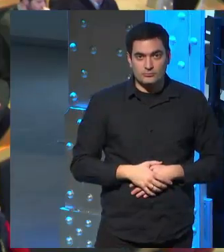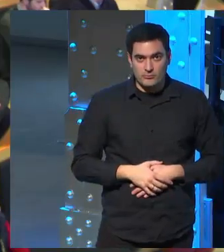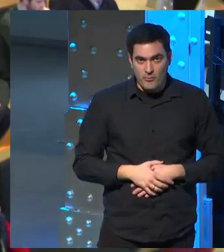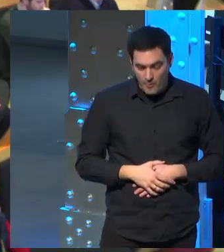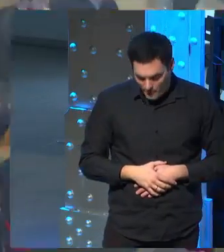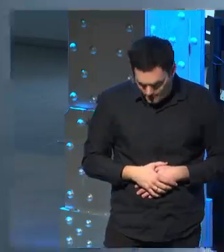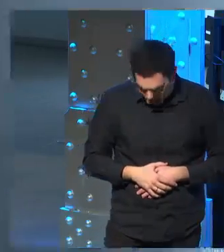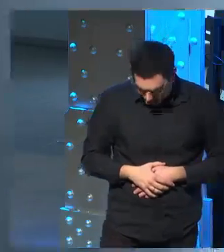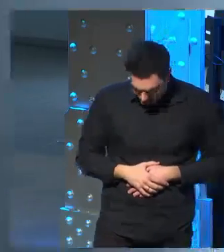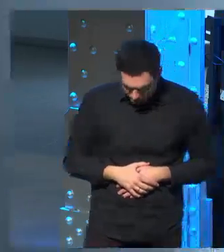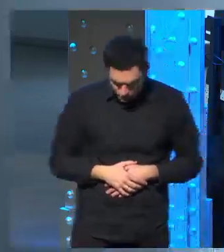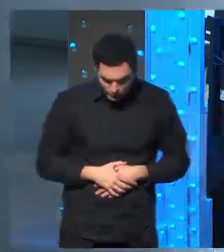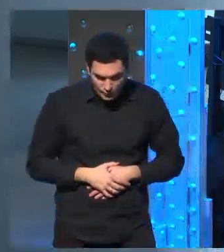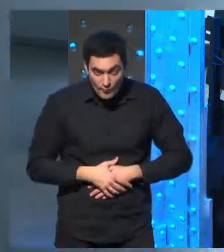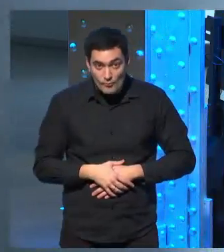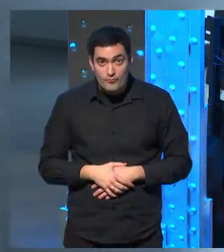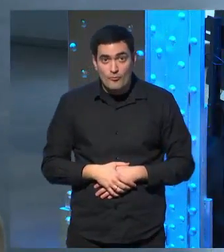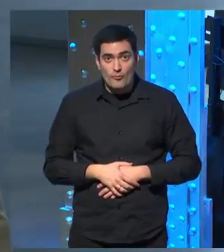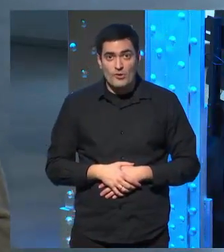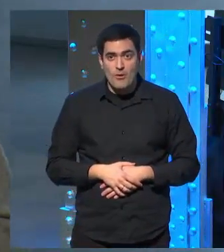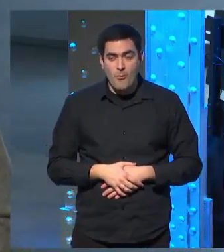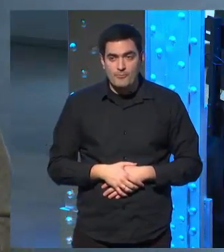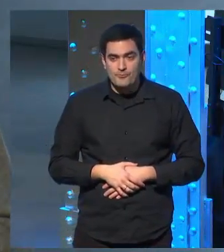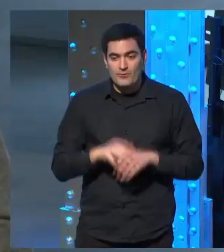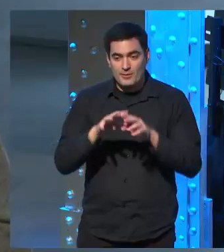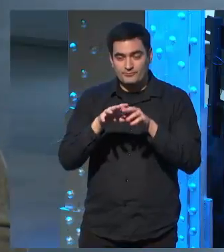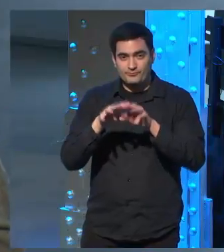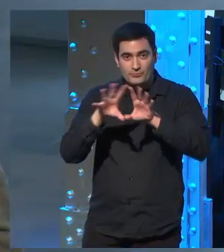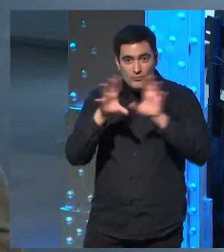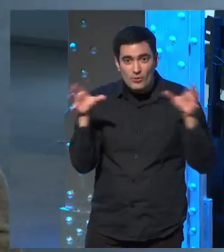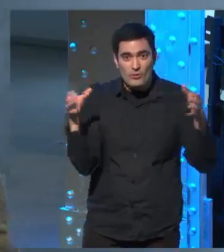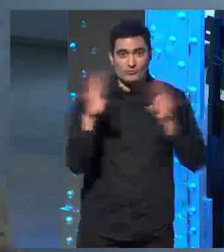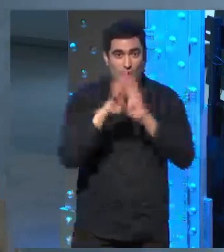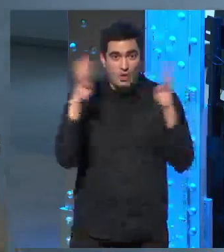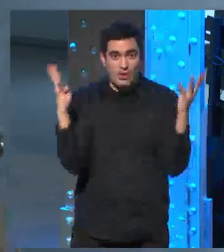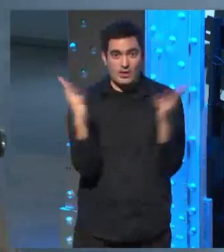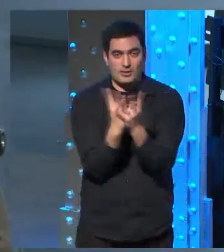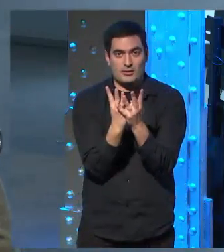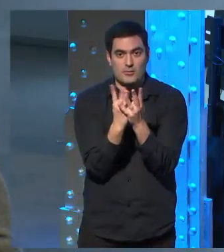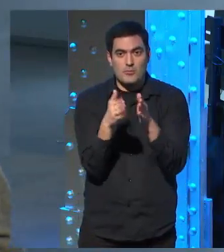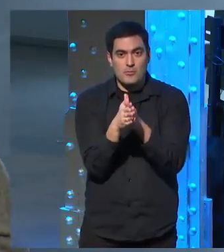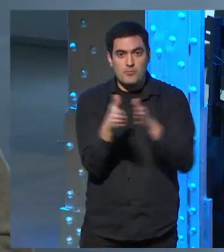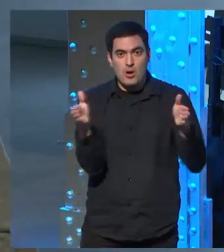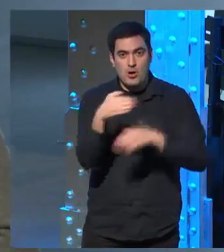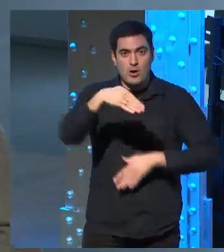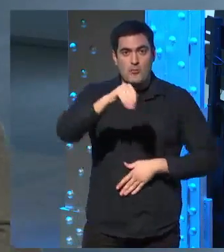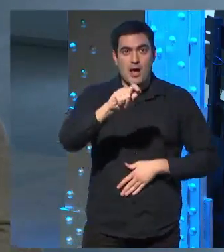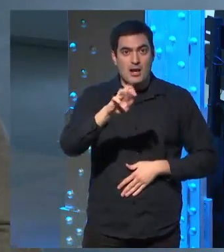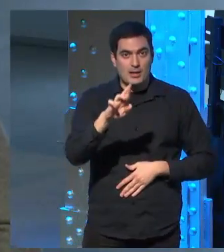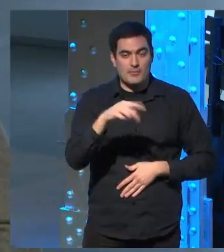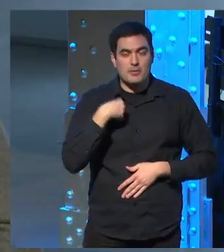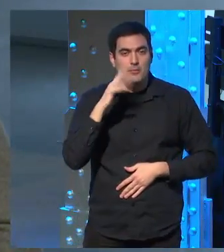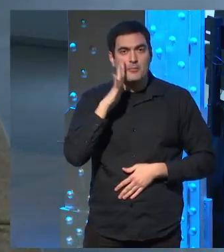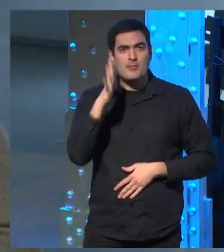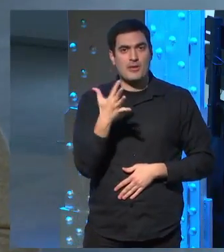Es la orquesta que dirigió Celibidache y una orquesta con la que estrenó Mahler, ¿no? Y a mí